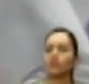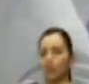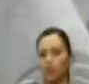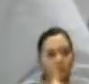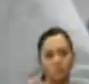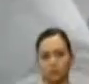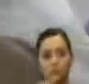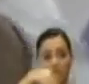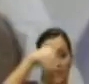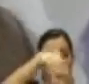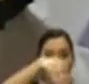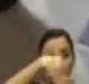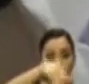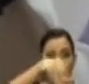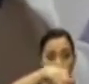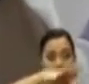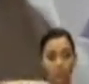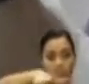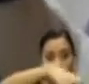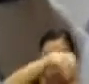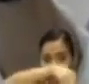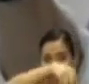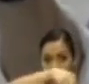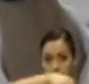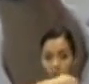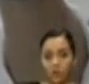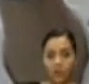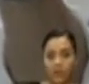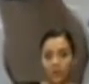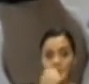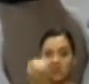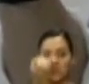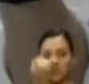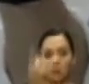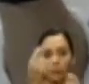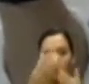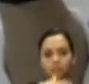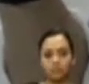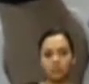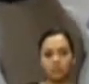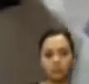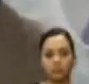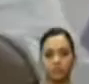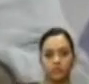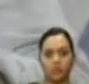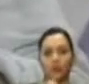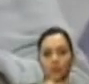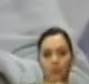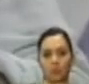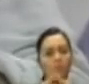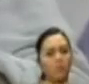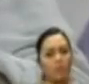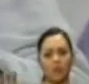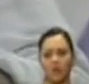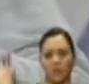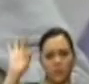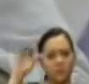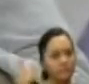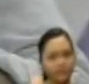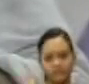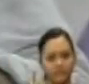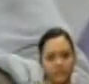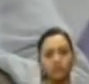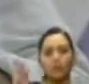dividida, ¿no? Todavía hay un pequeño dominio de esos dirigentes que no representan a su pueblo, sino que